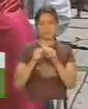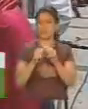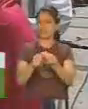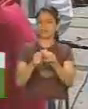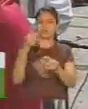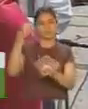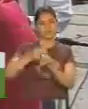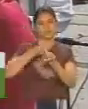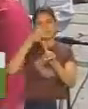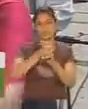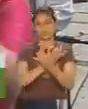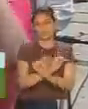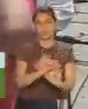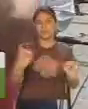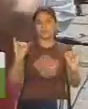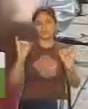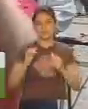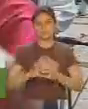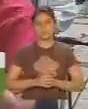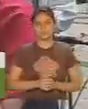la independencia.